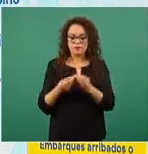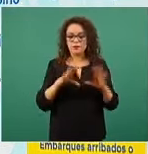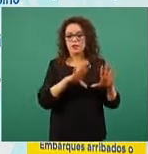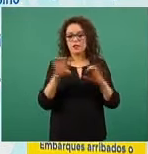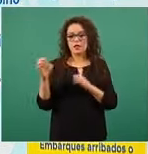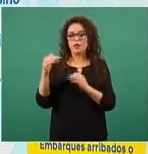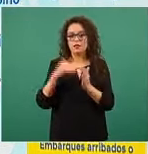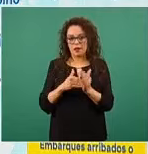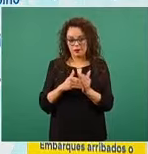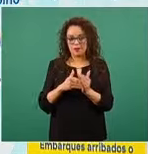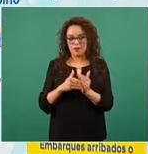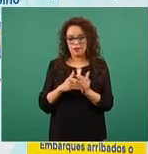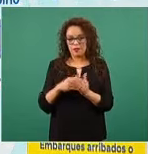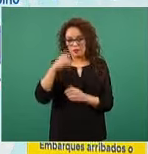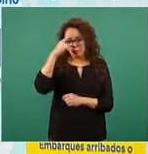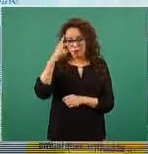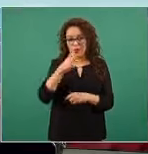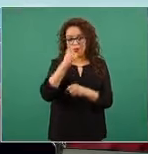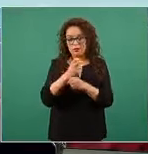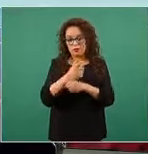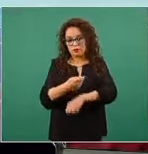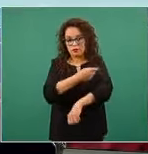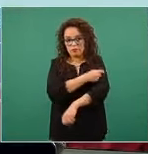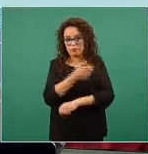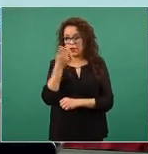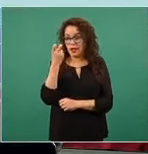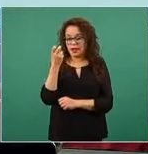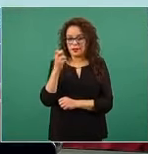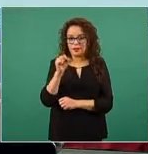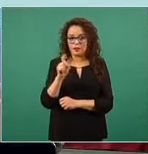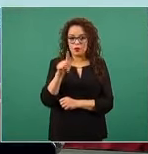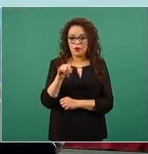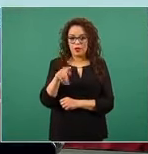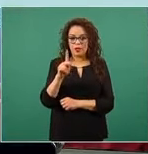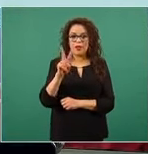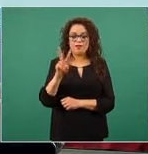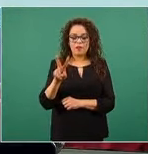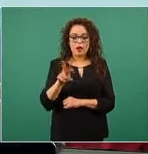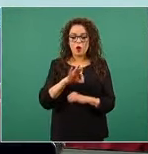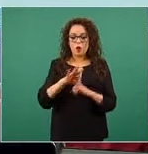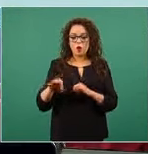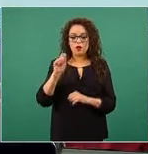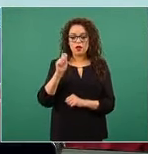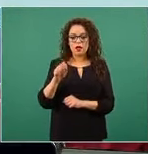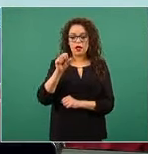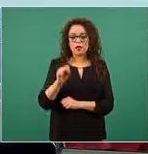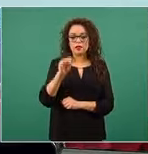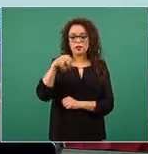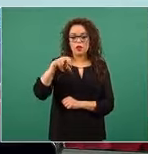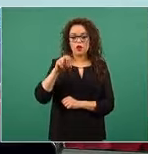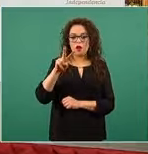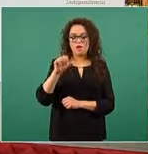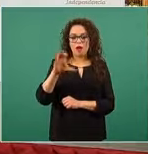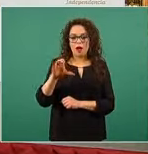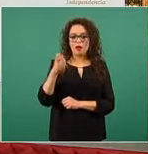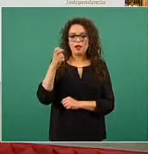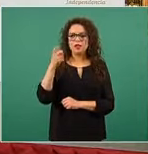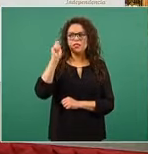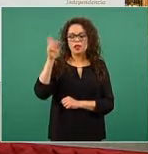segundas dosis de la vacuna Sputnik V. Finalmente, Sinovac, una de las dos vacunas chinas que estamos